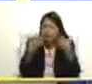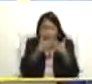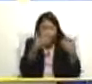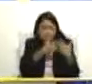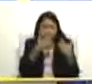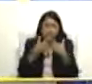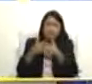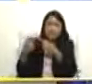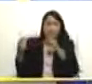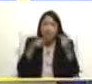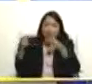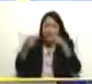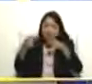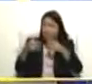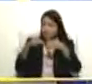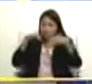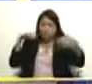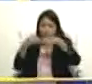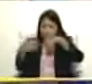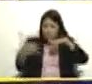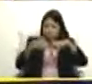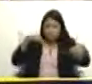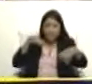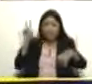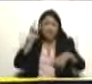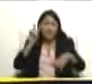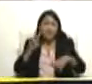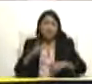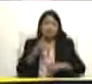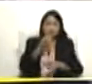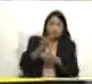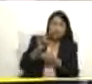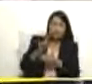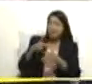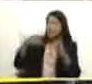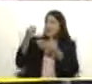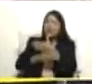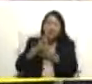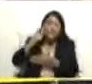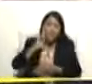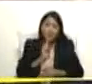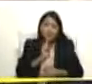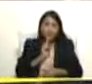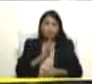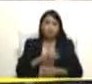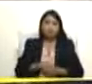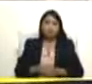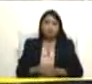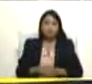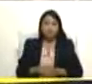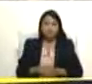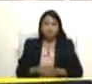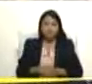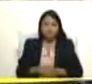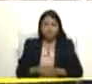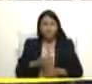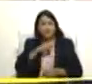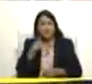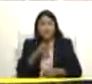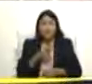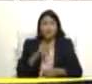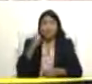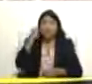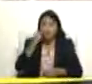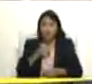ejército, dividido el país, traicionado el proyecto de Bolívar, apuñaleado Bolívar, asesinado el mariscal